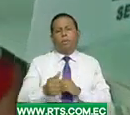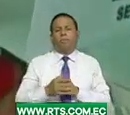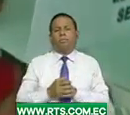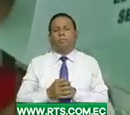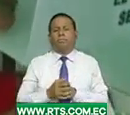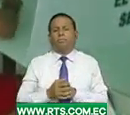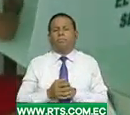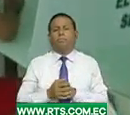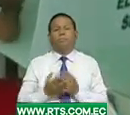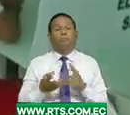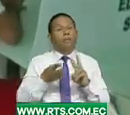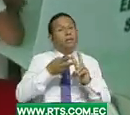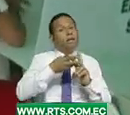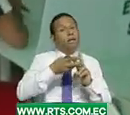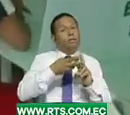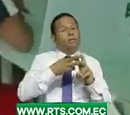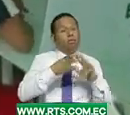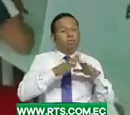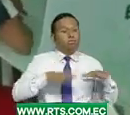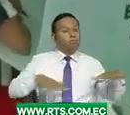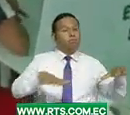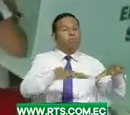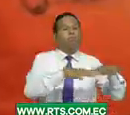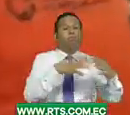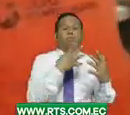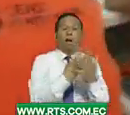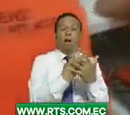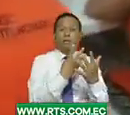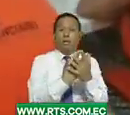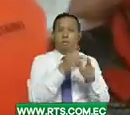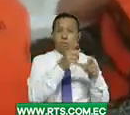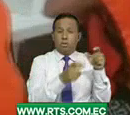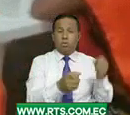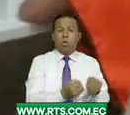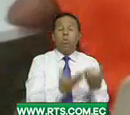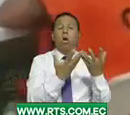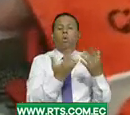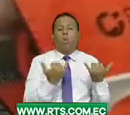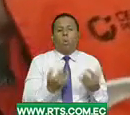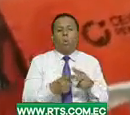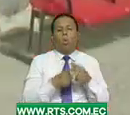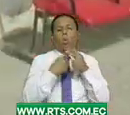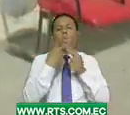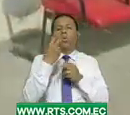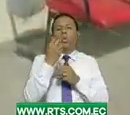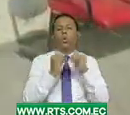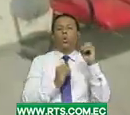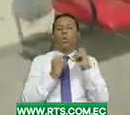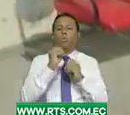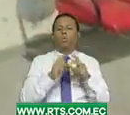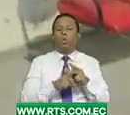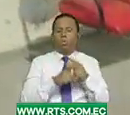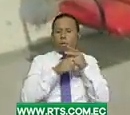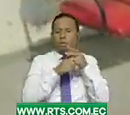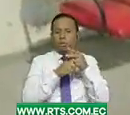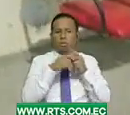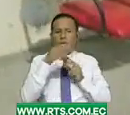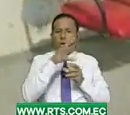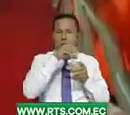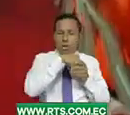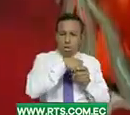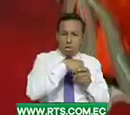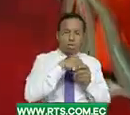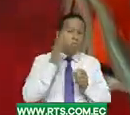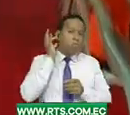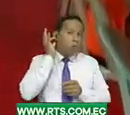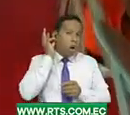El censo de la población carcelaria de Guayas empezó este 12 de octubre. Los PPL de la cárcel de mujeres, así